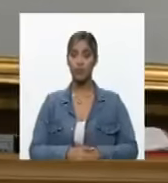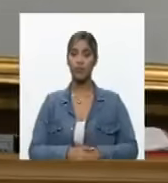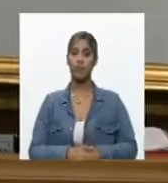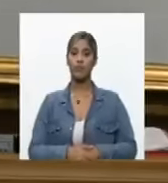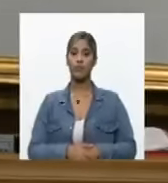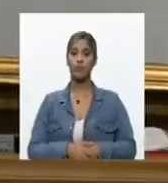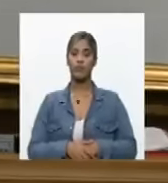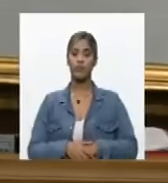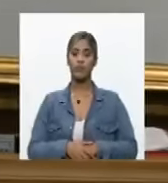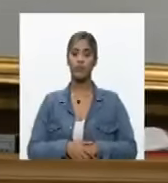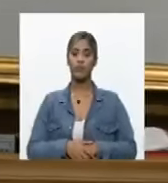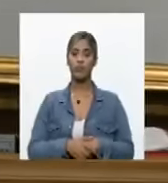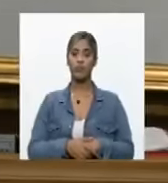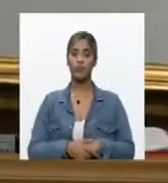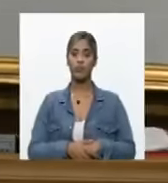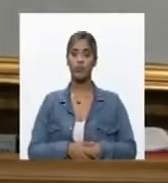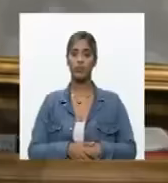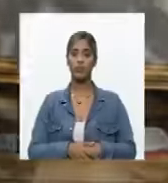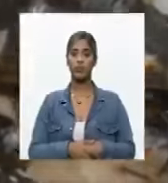diputado, por favor.